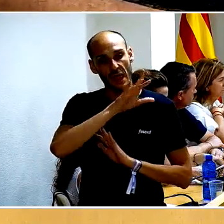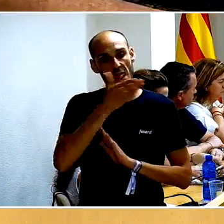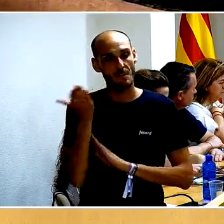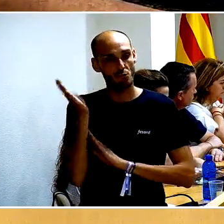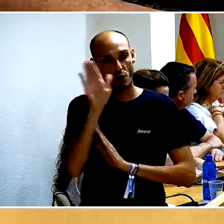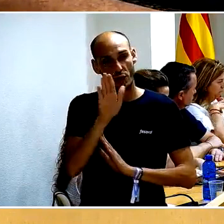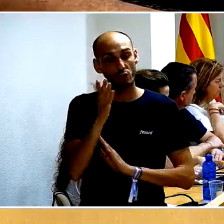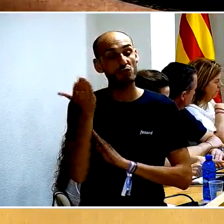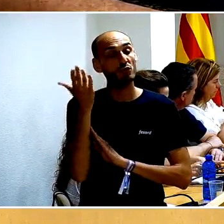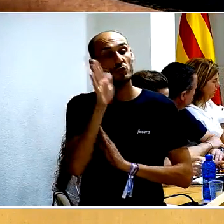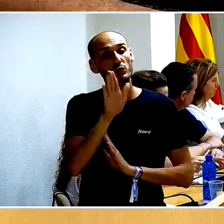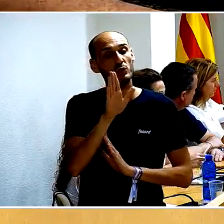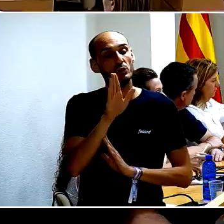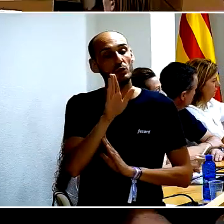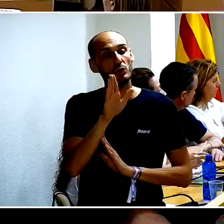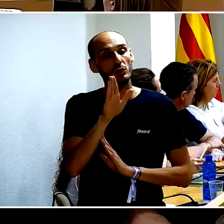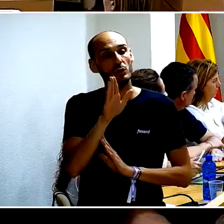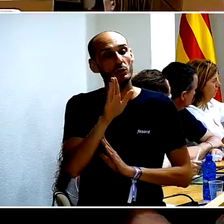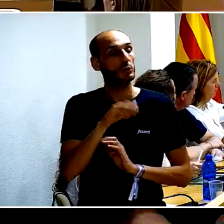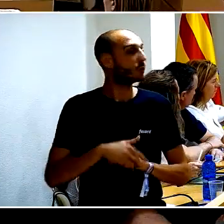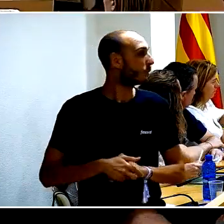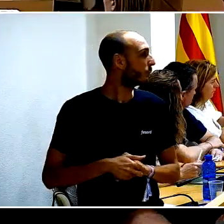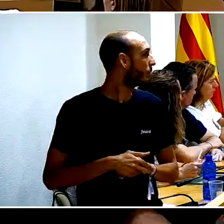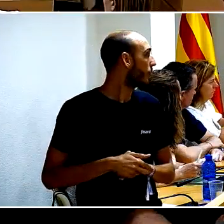proposta que es du en mà.